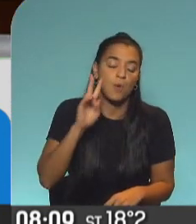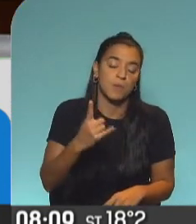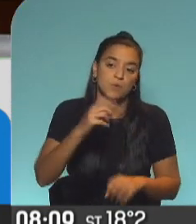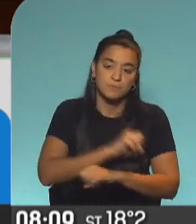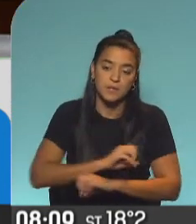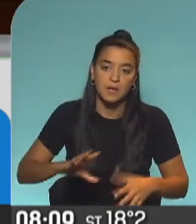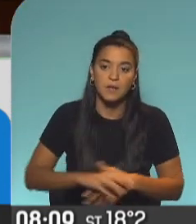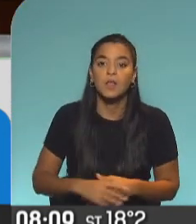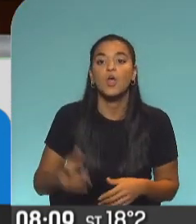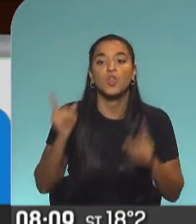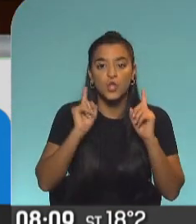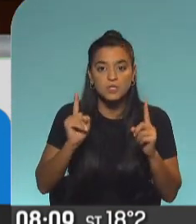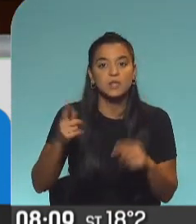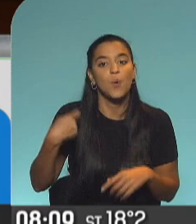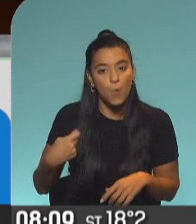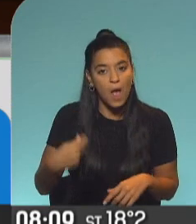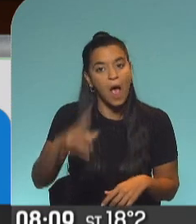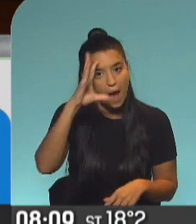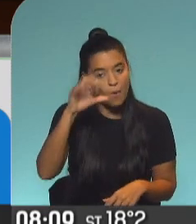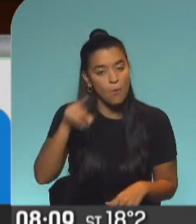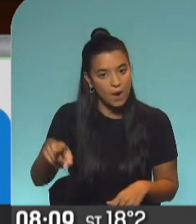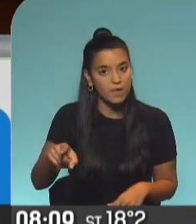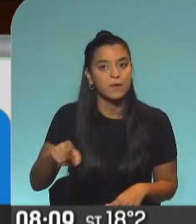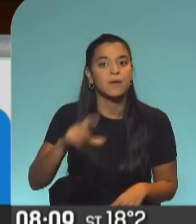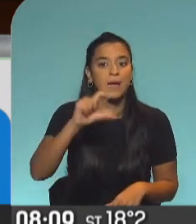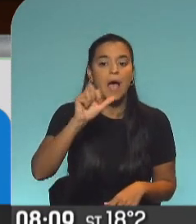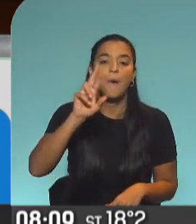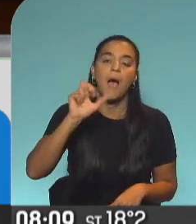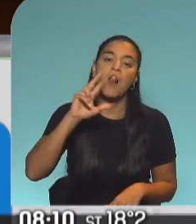Todavía los docentes, los jubilados se siguen acordando de Domingo Felipe Cavallo. Gracias, Flor.